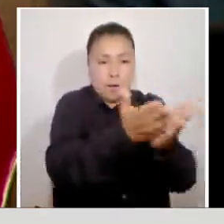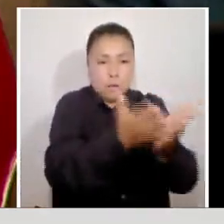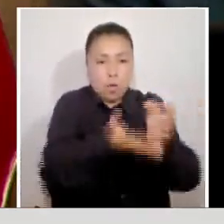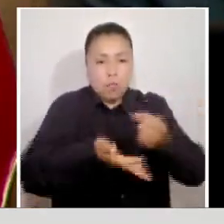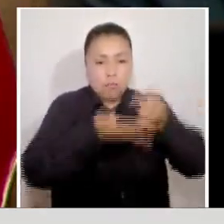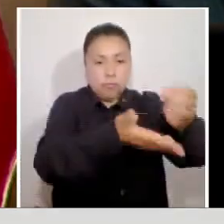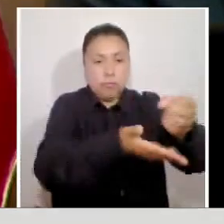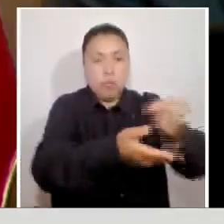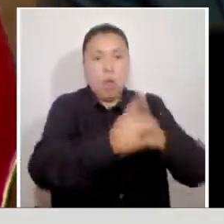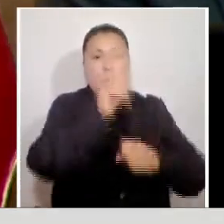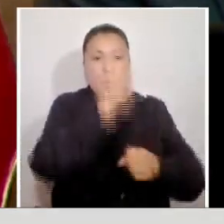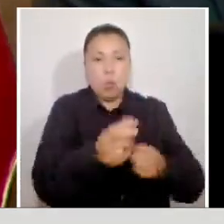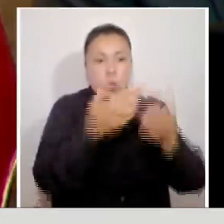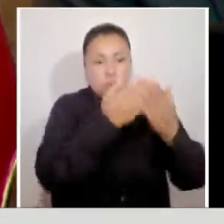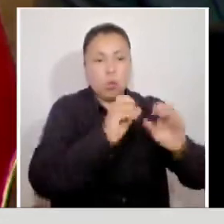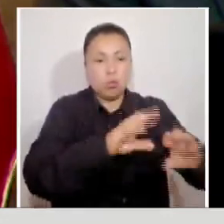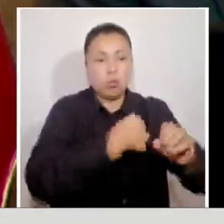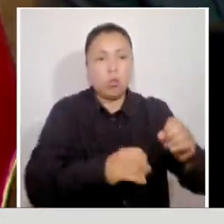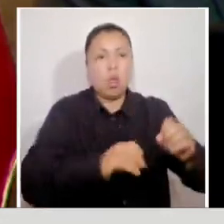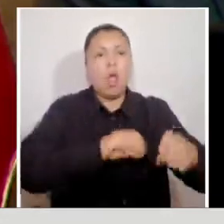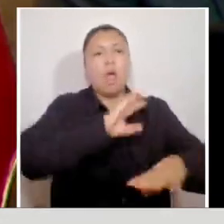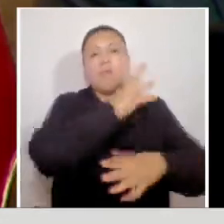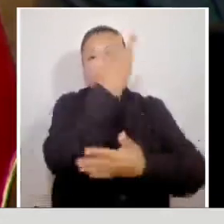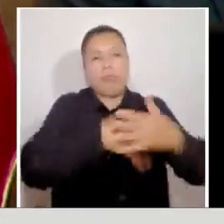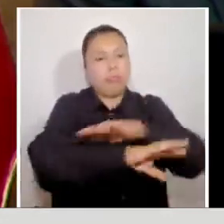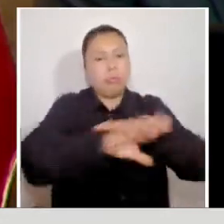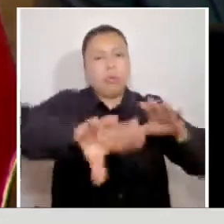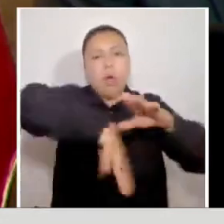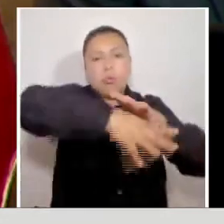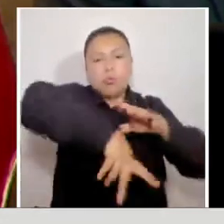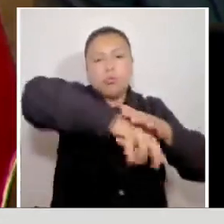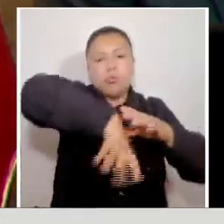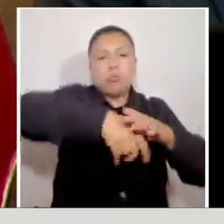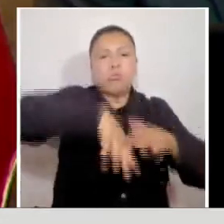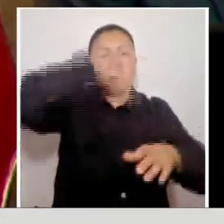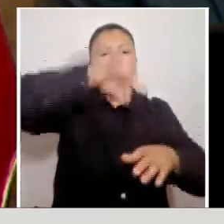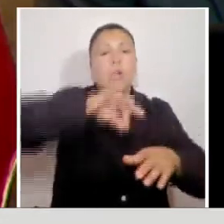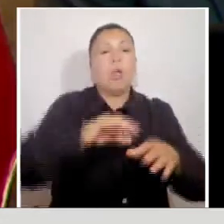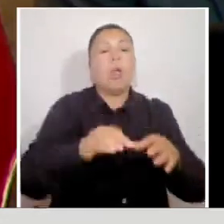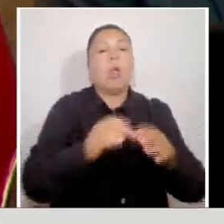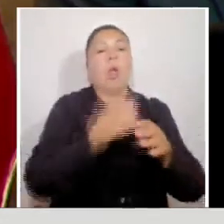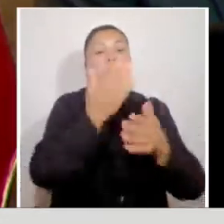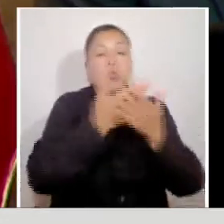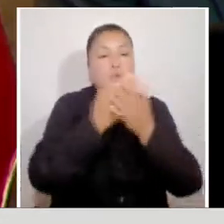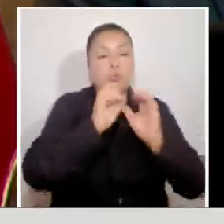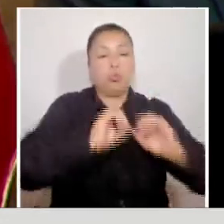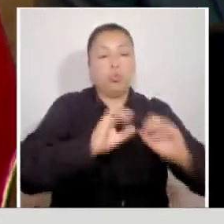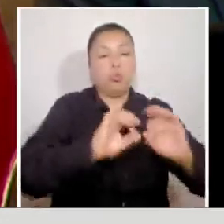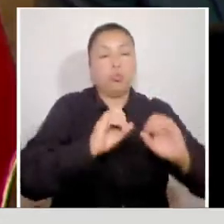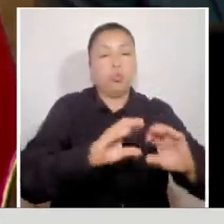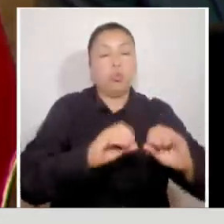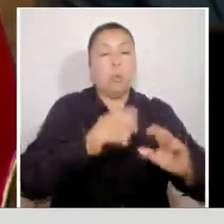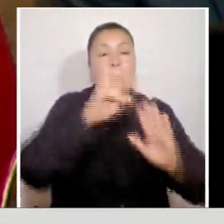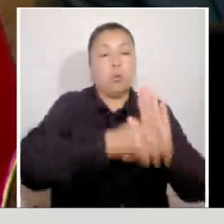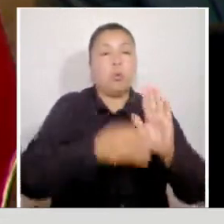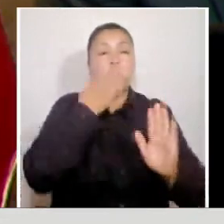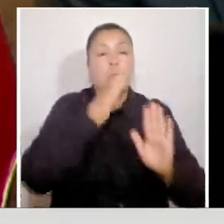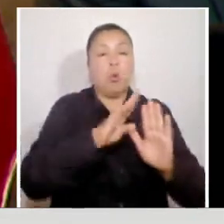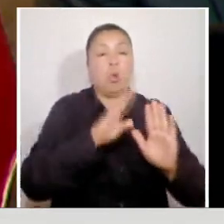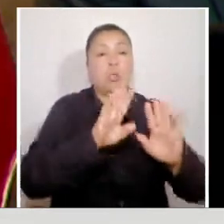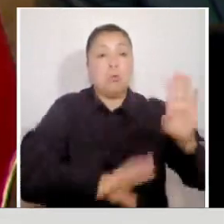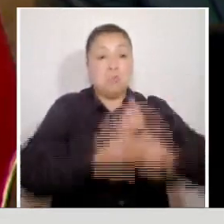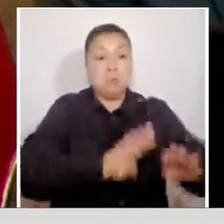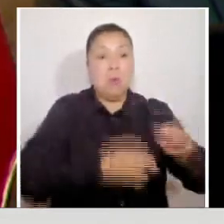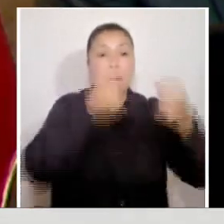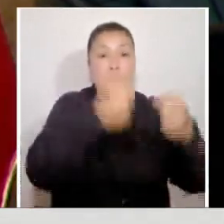educado terminemos con la Tómbola Eso sí por alumno educado y los mejores proyectos educativos se van a sostener y se va a poder